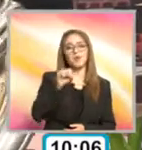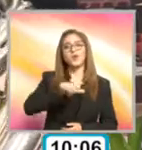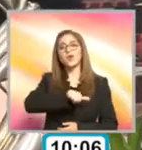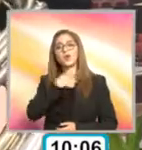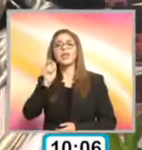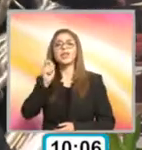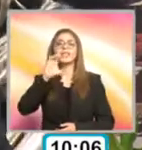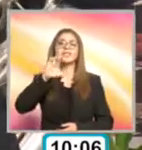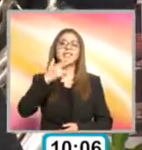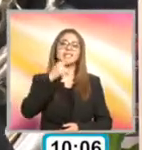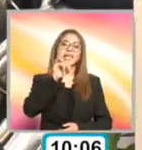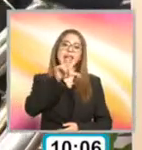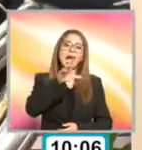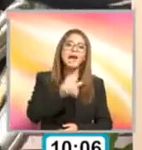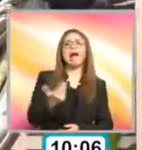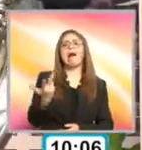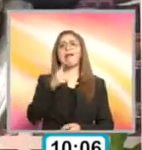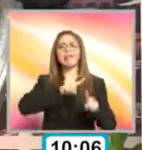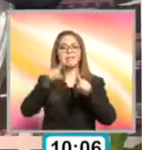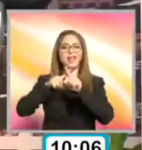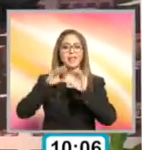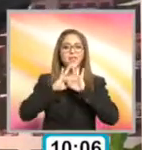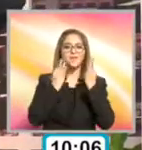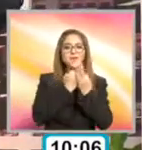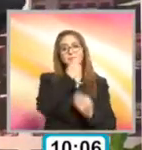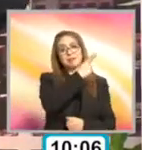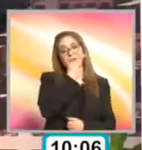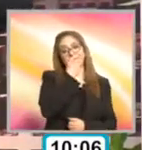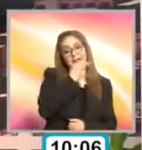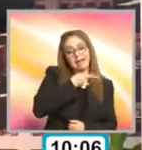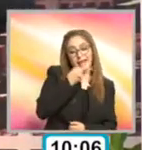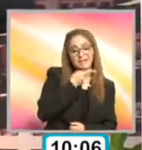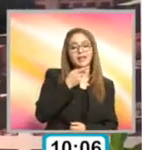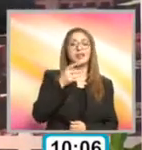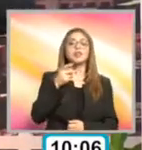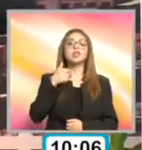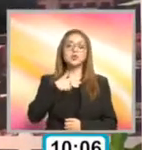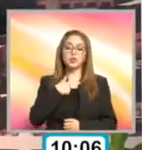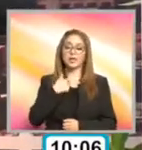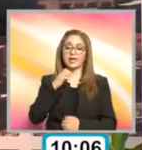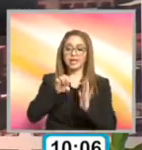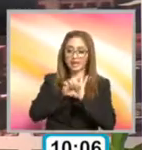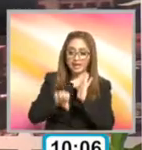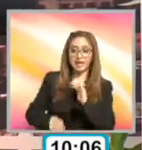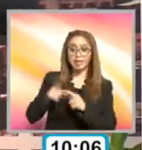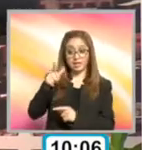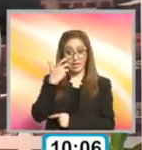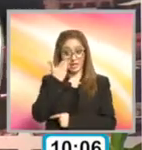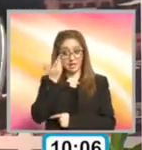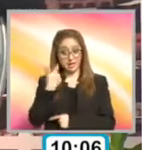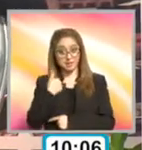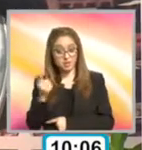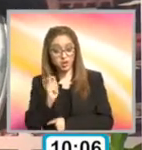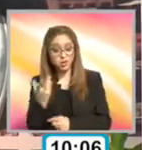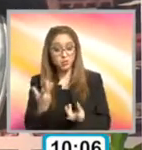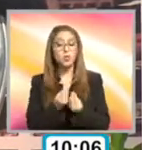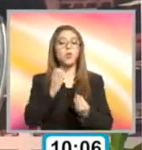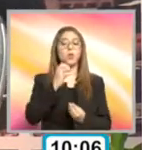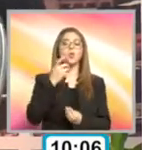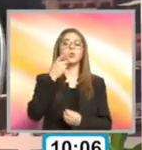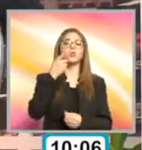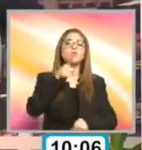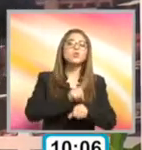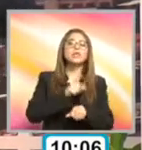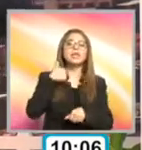¿verdad? 880. Sí, yo le dije a la muchacha que pues que si quiere ser mi novia y le componga la canción, le digo que quiero estar con ella una